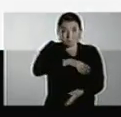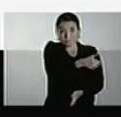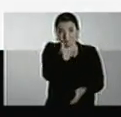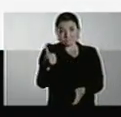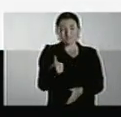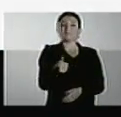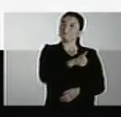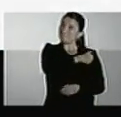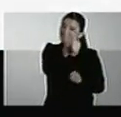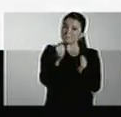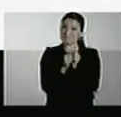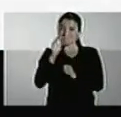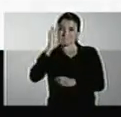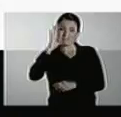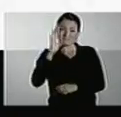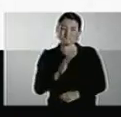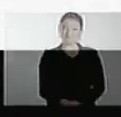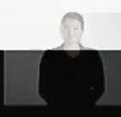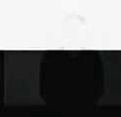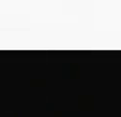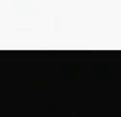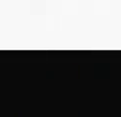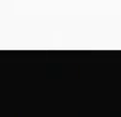un Chile de todos, todos con